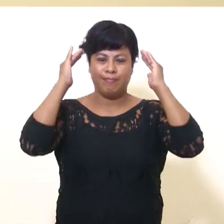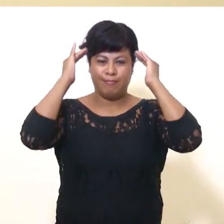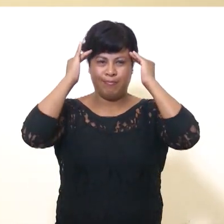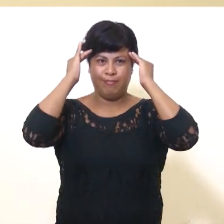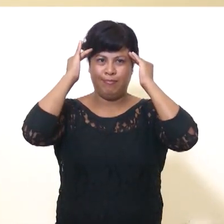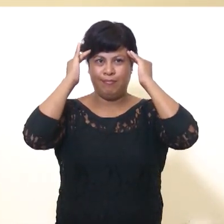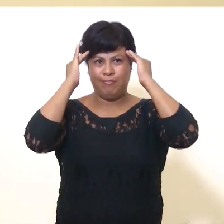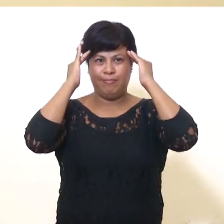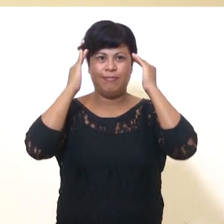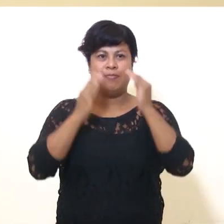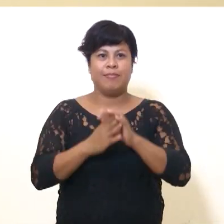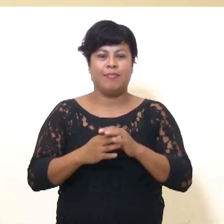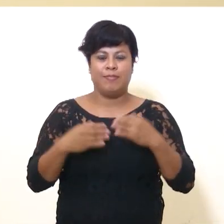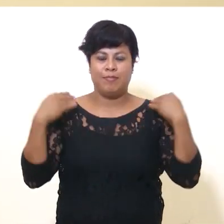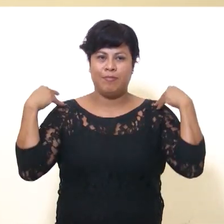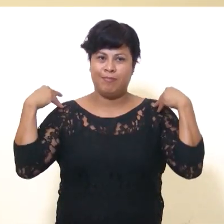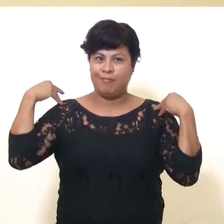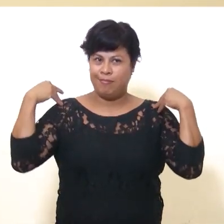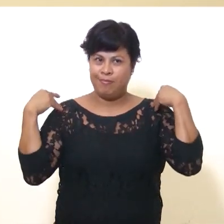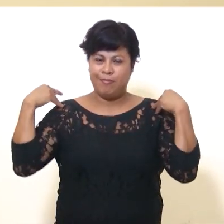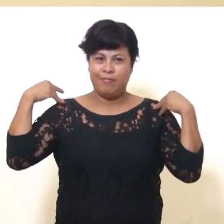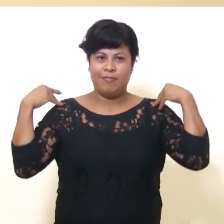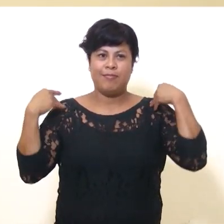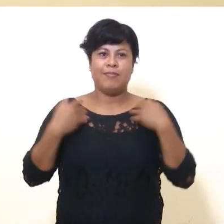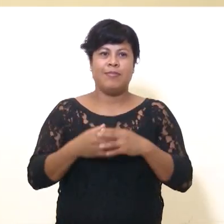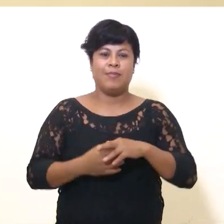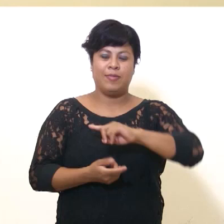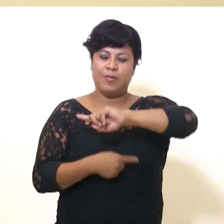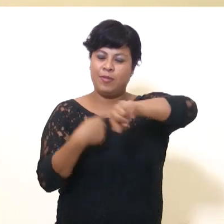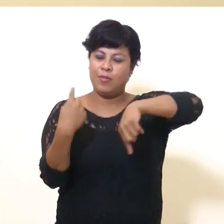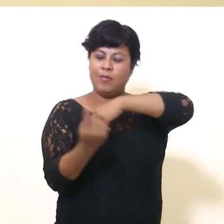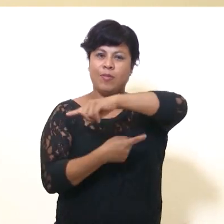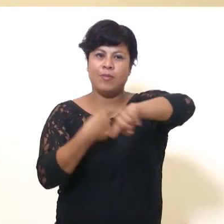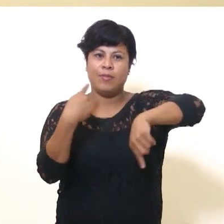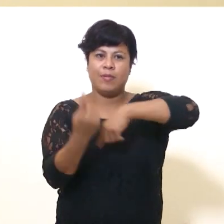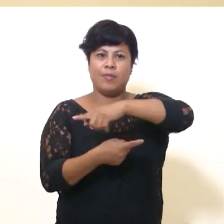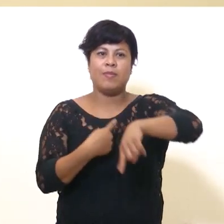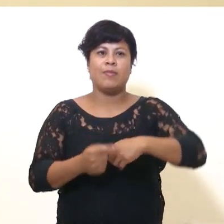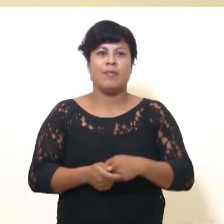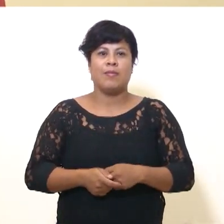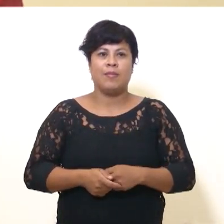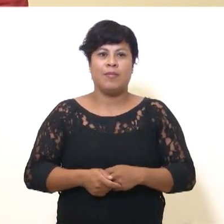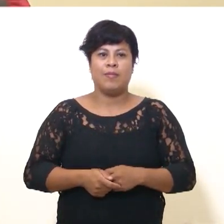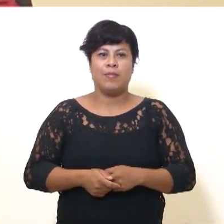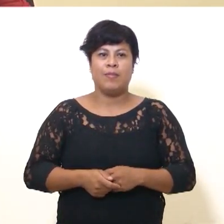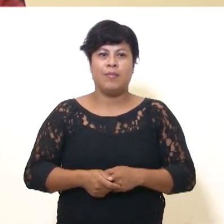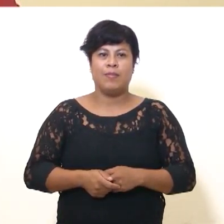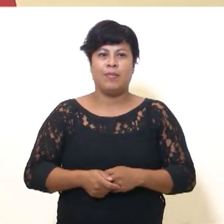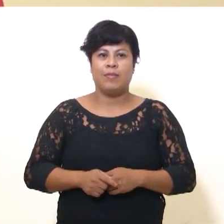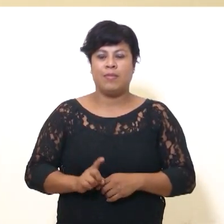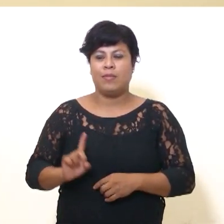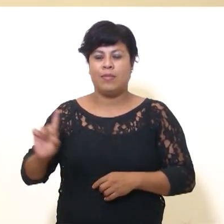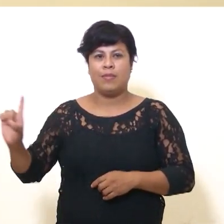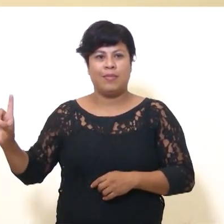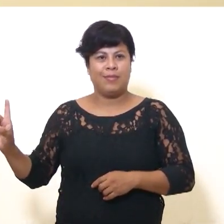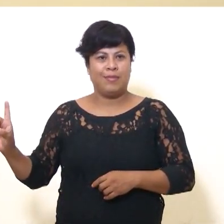empezar. Toca tu cabeza, sacude los hombros, damos una